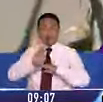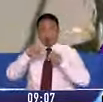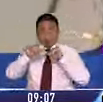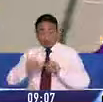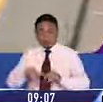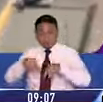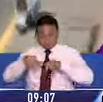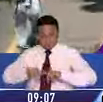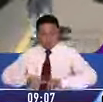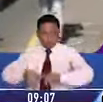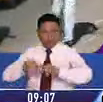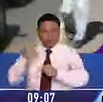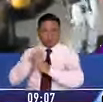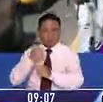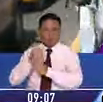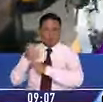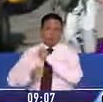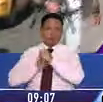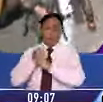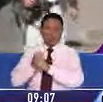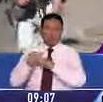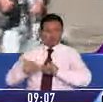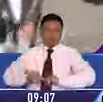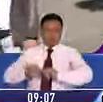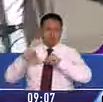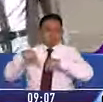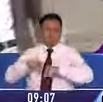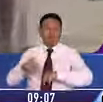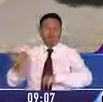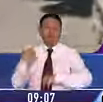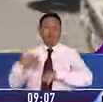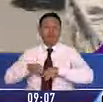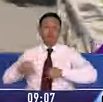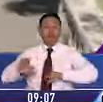de carrera, aquellos trabajadores con